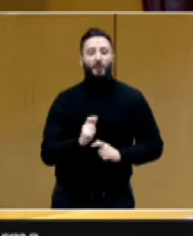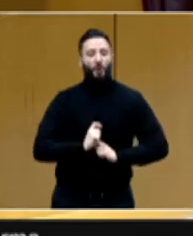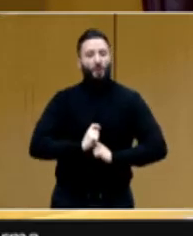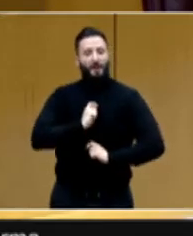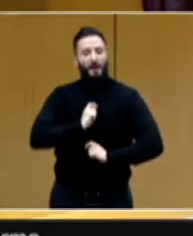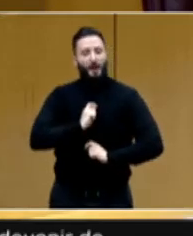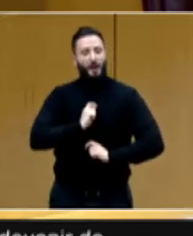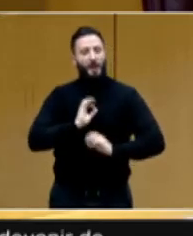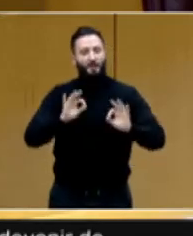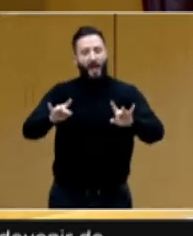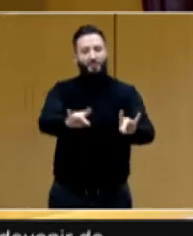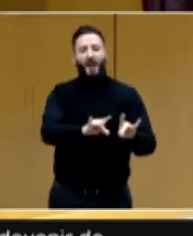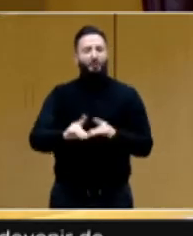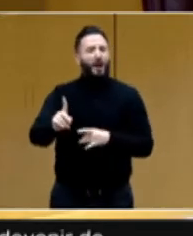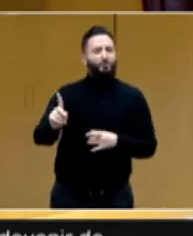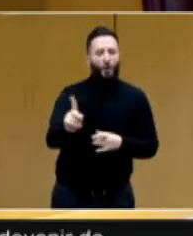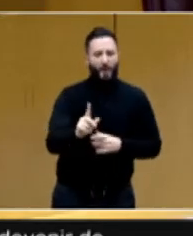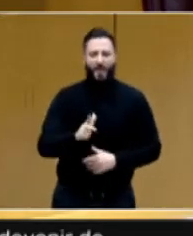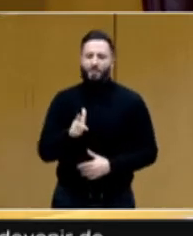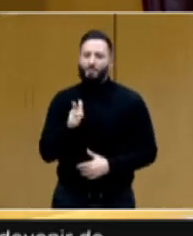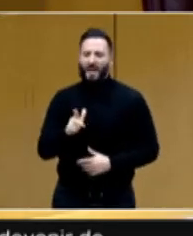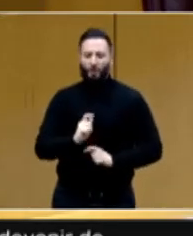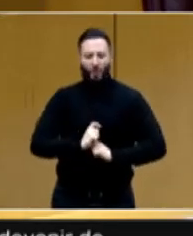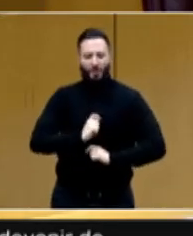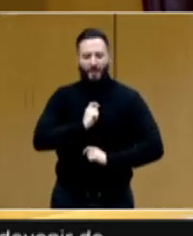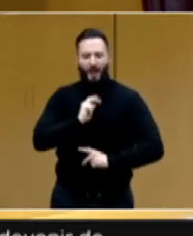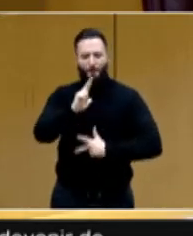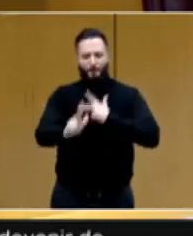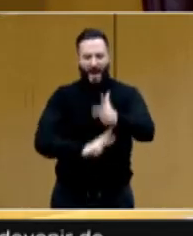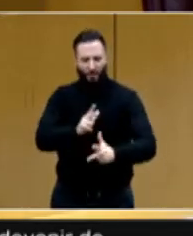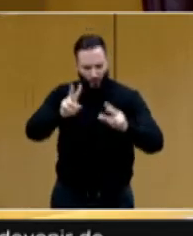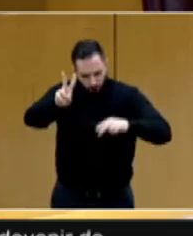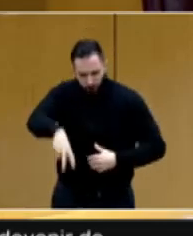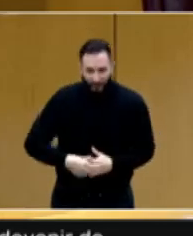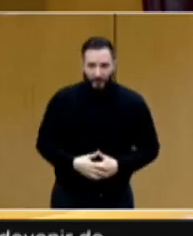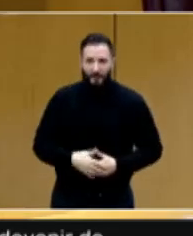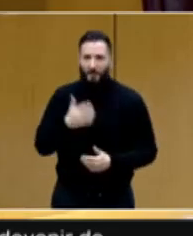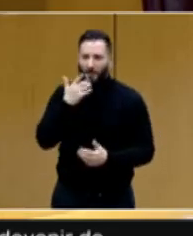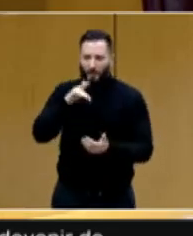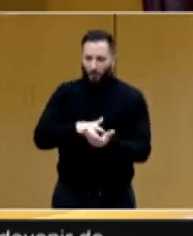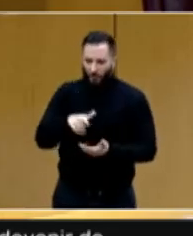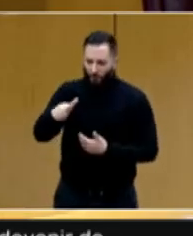alguien me dirá es inconstitucional si está usted extralimitando puedo hacerlo total